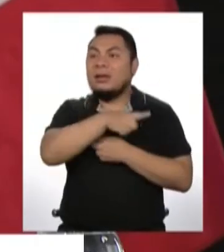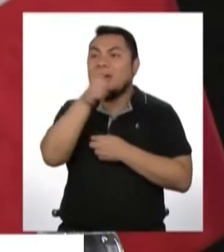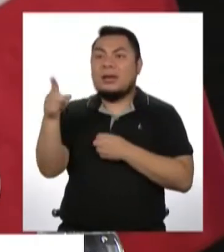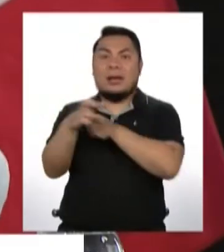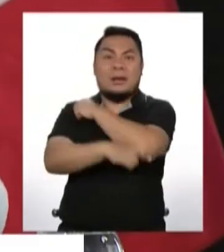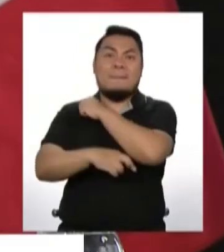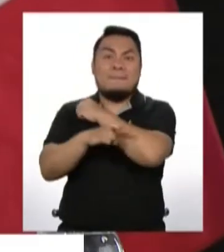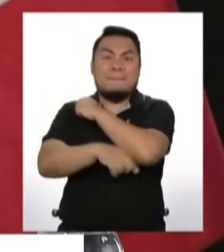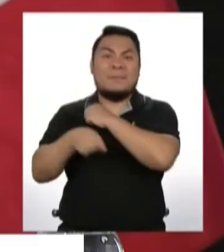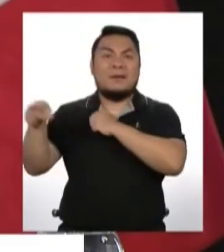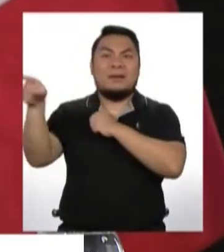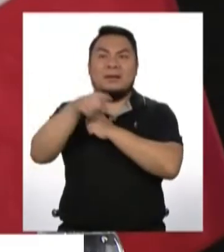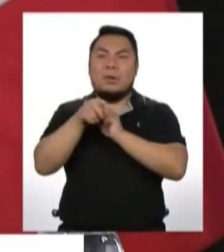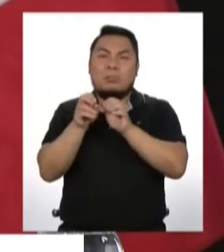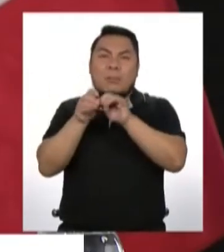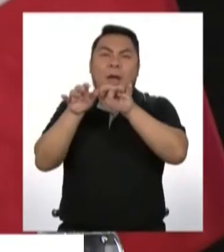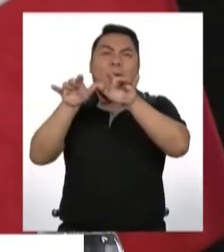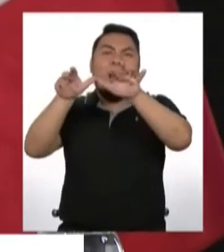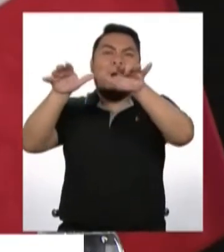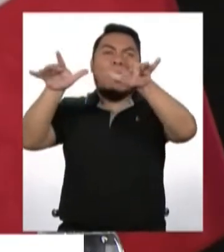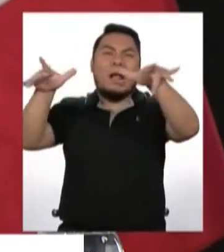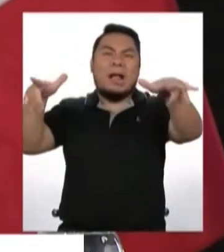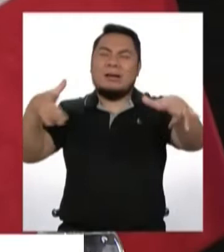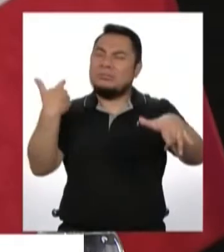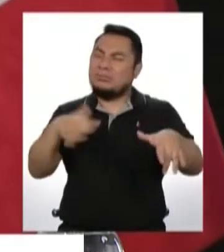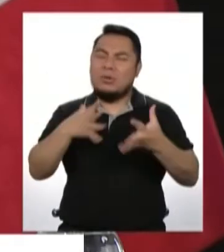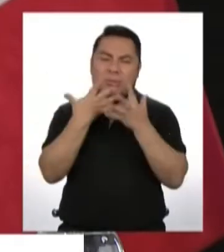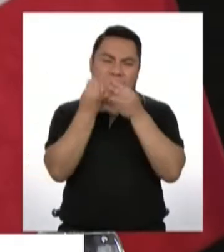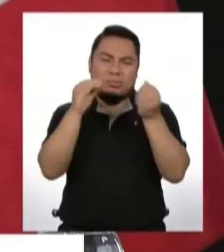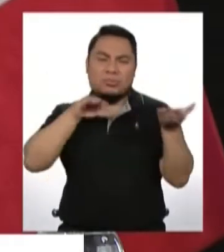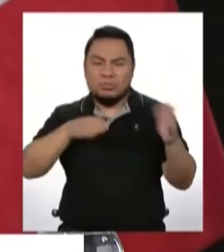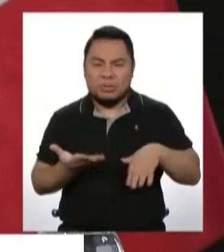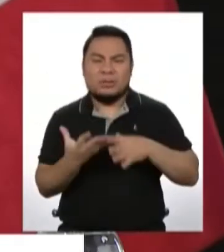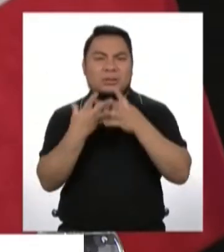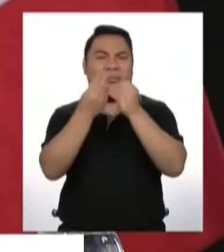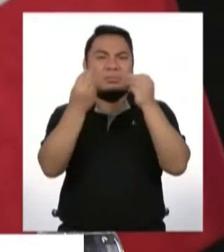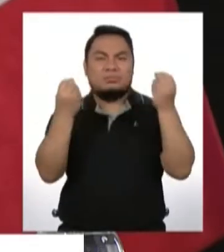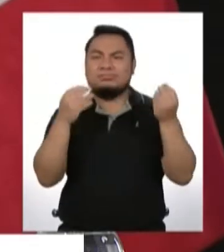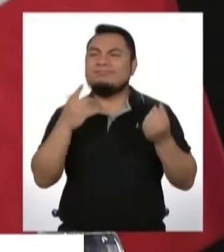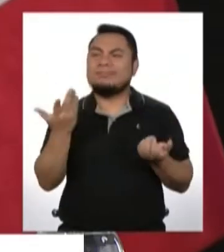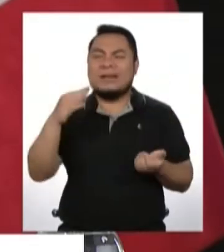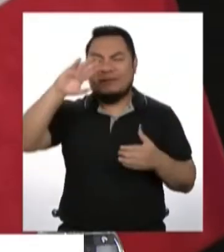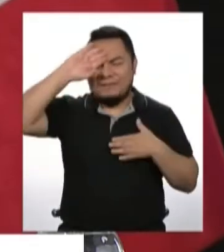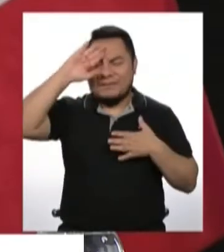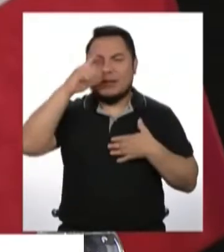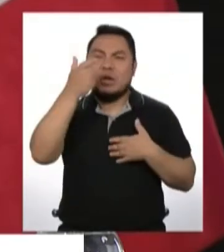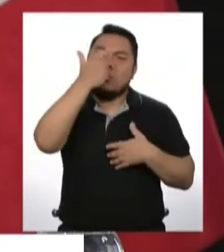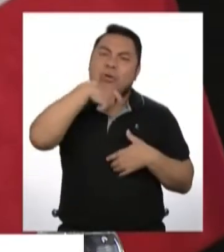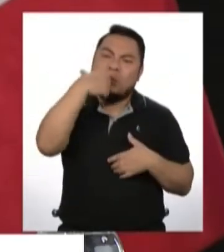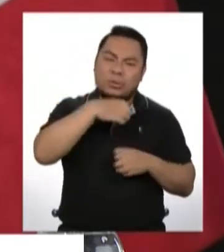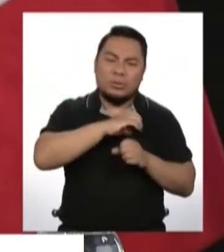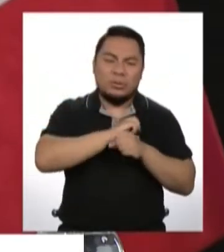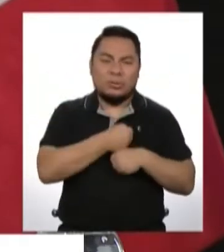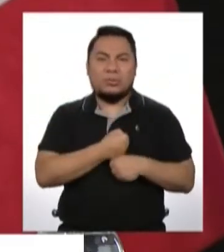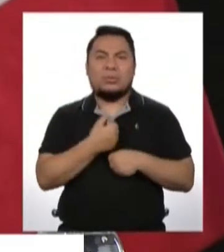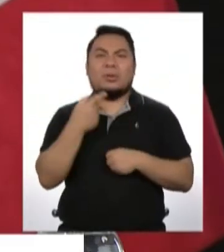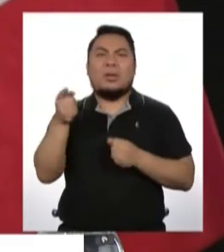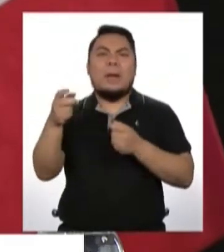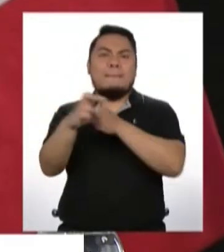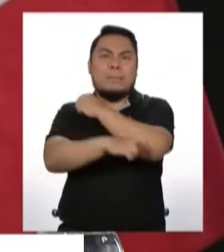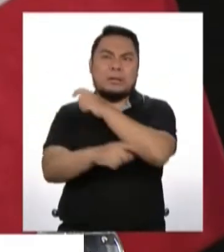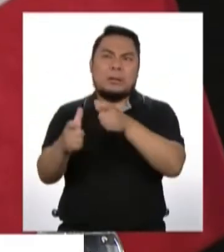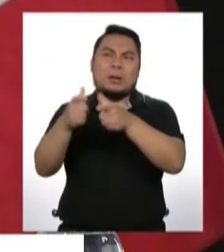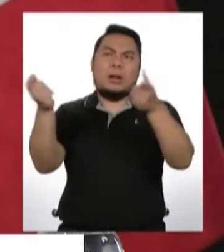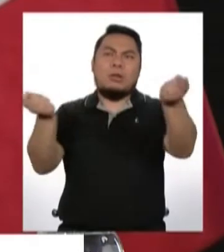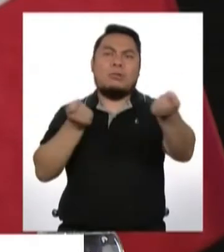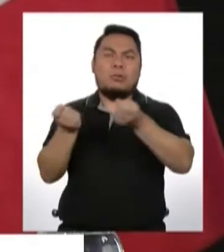generando muchísimo daño en su población, con muerte, con lágrimas, con dolor,